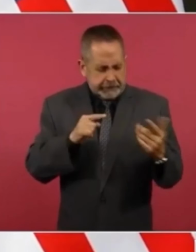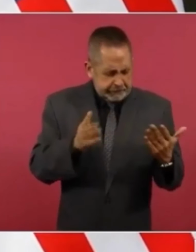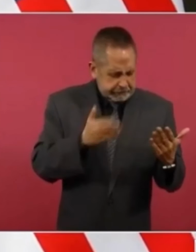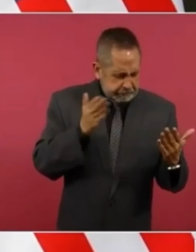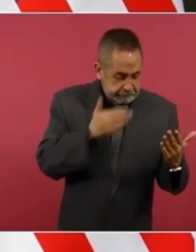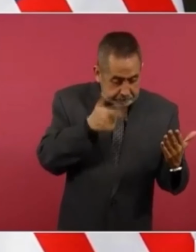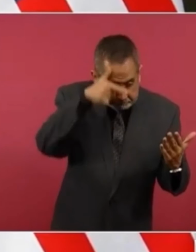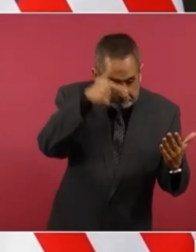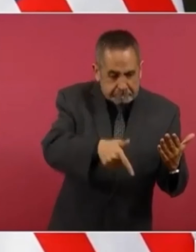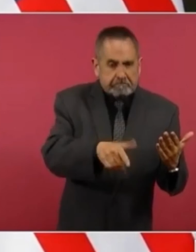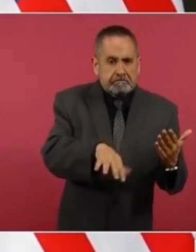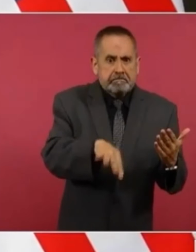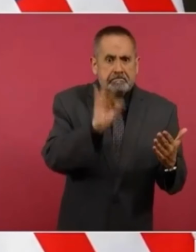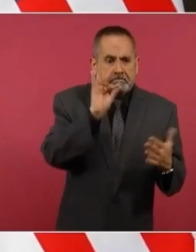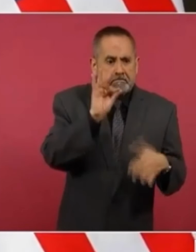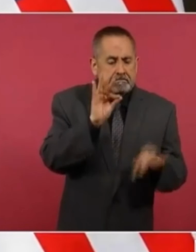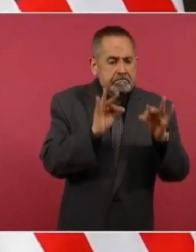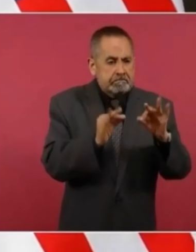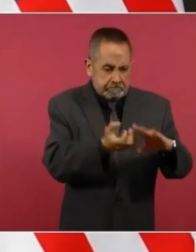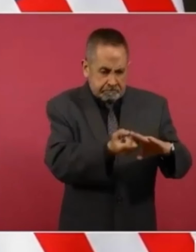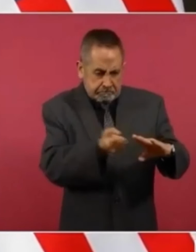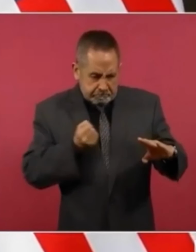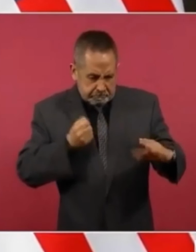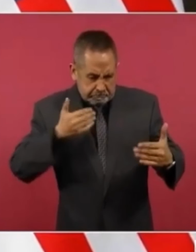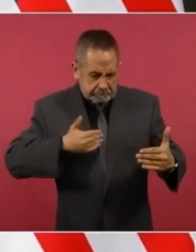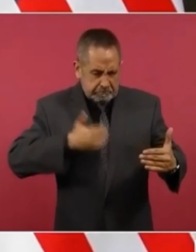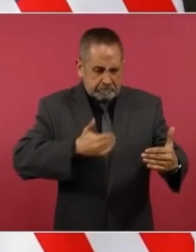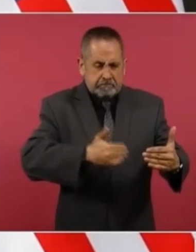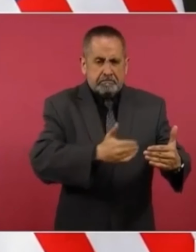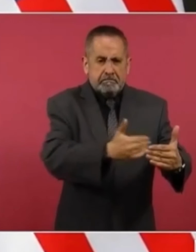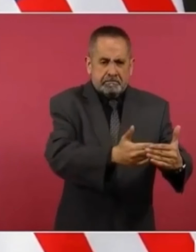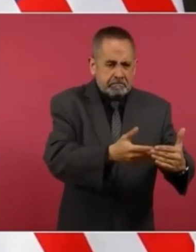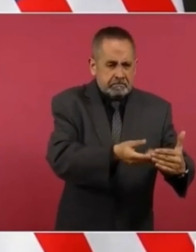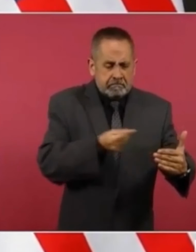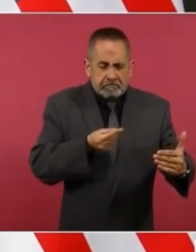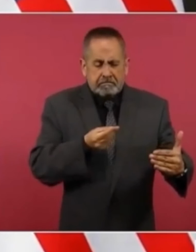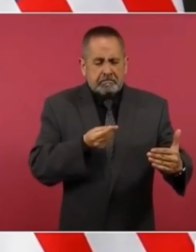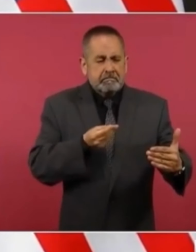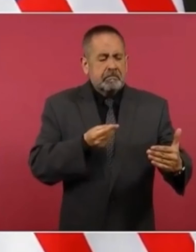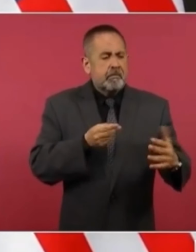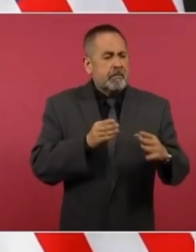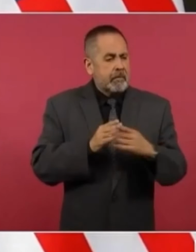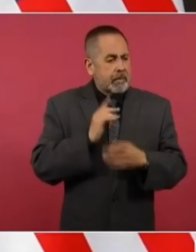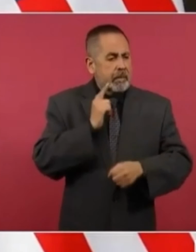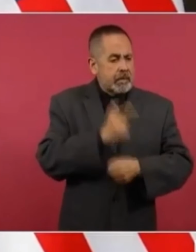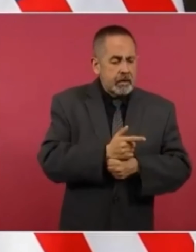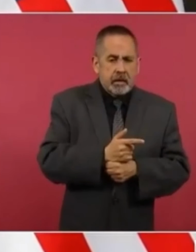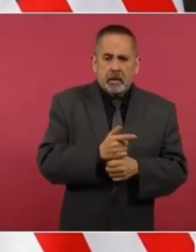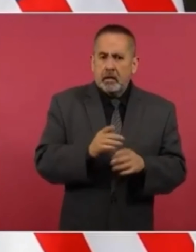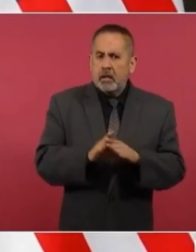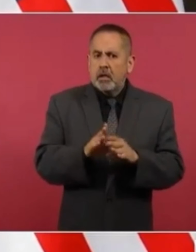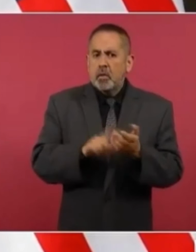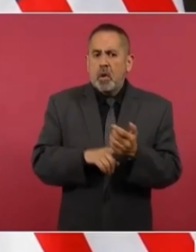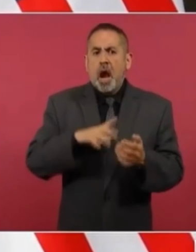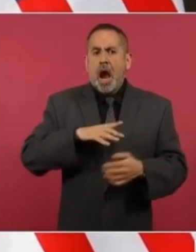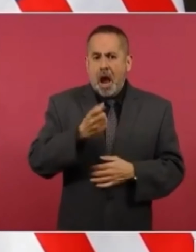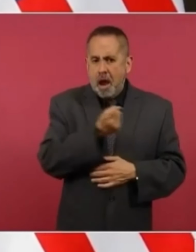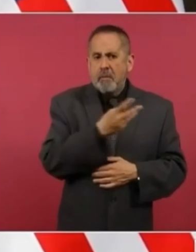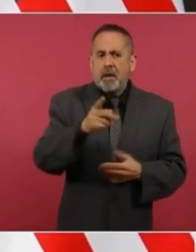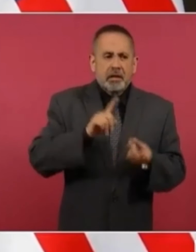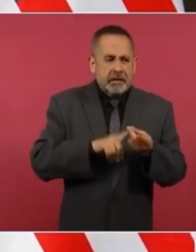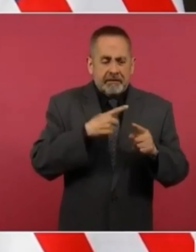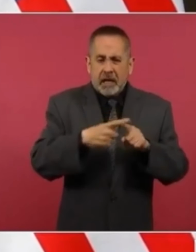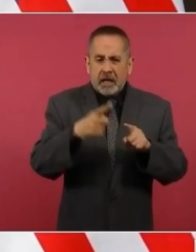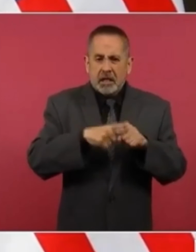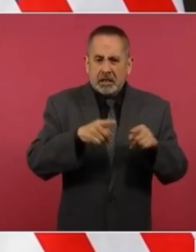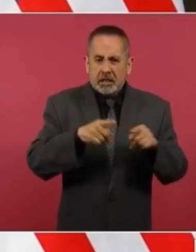caja, en un gabinete o en un ropero. Y cuando lo encontraron, se dieron cuenta de que había varios